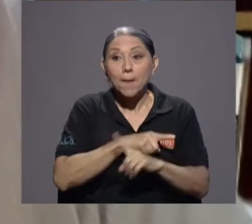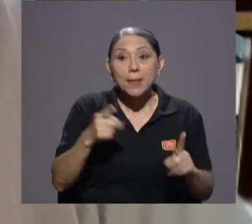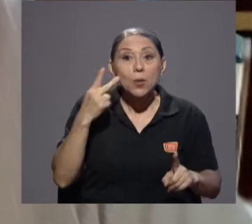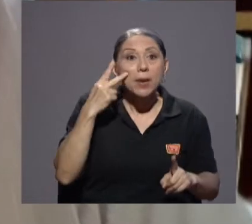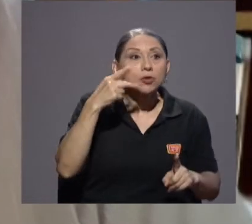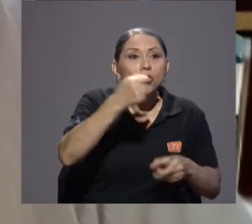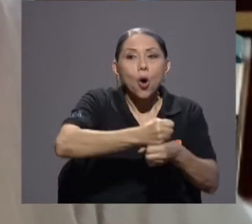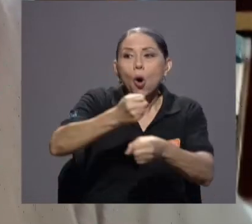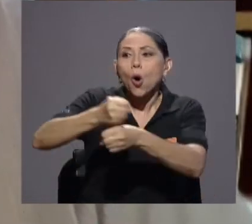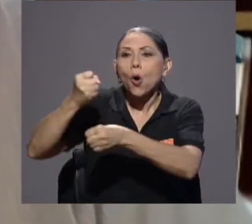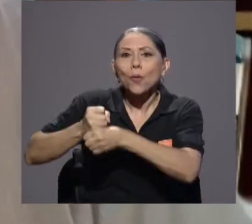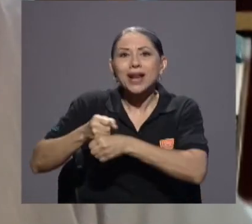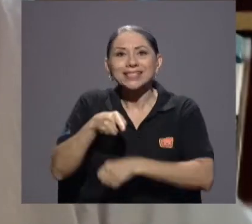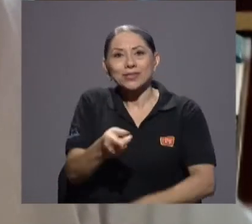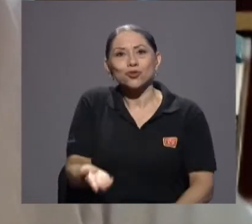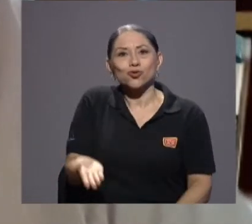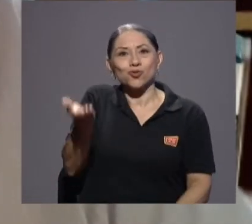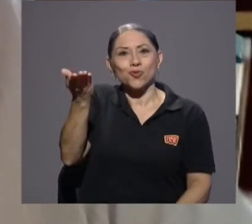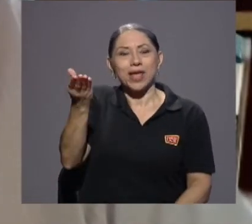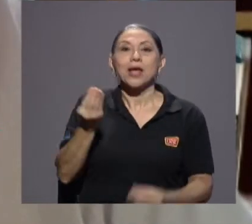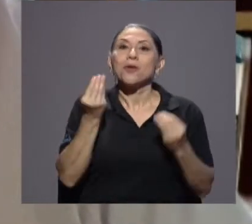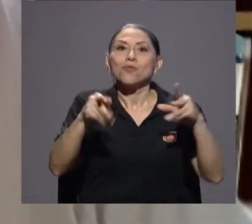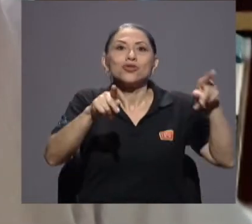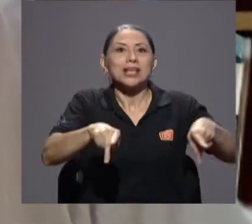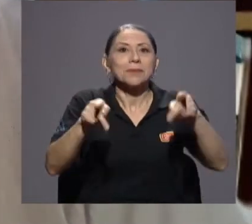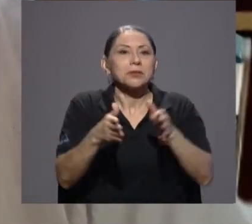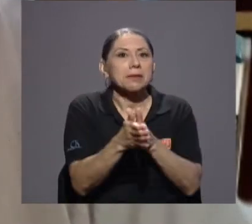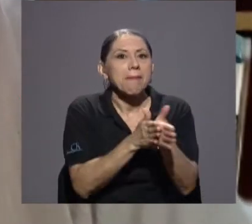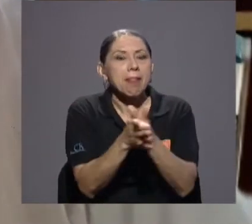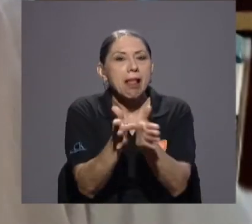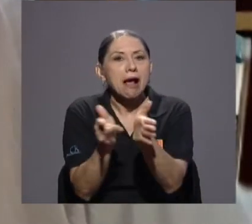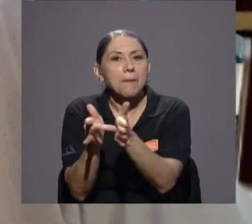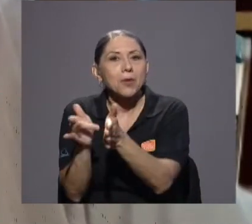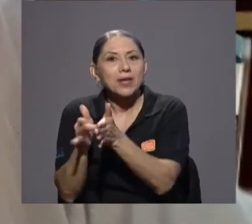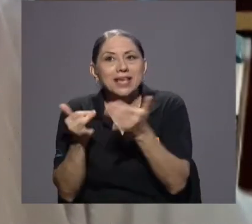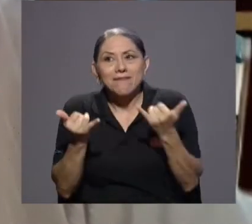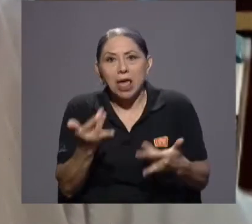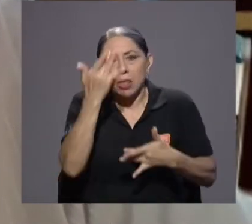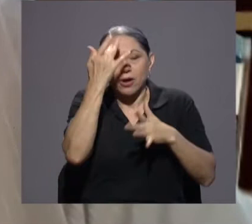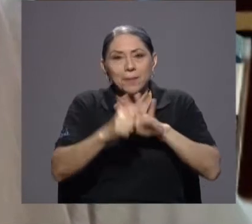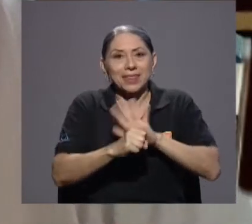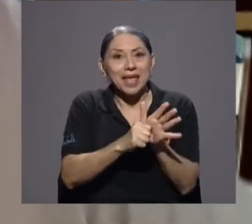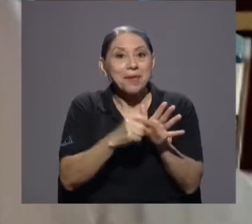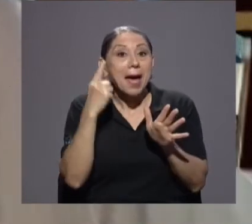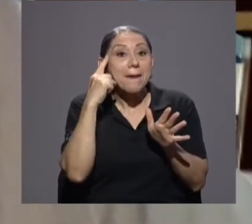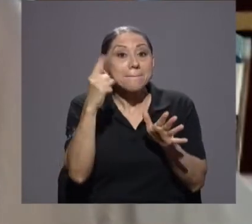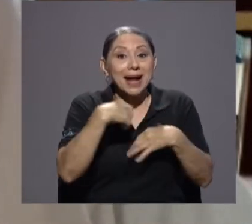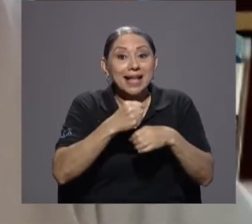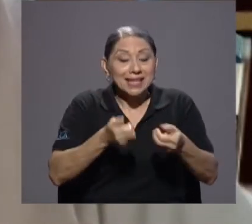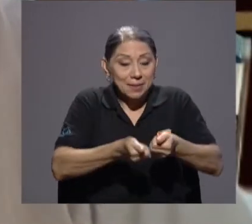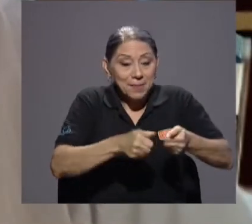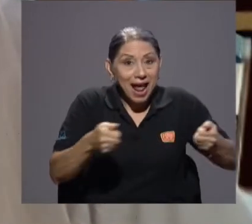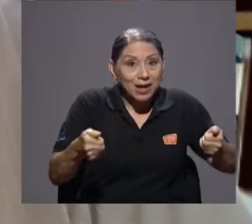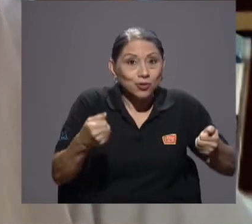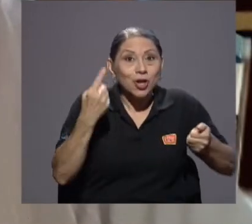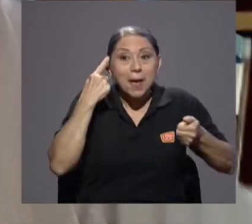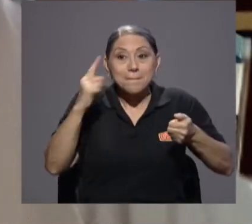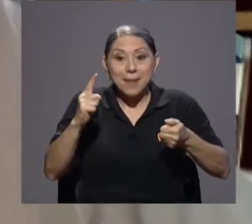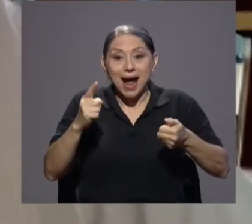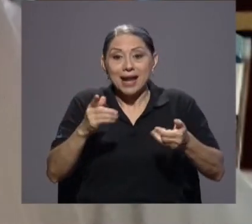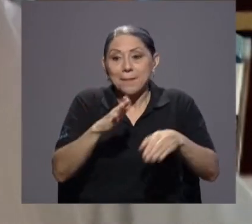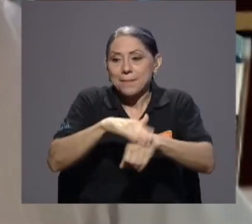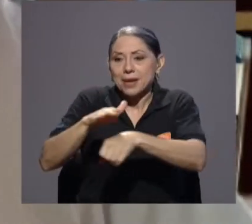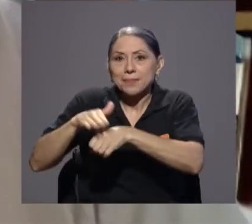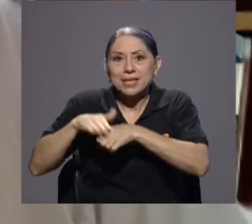muchos clientes que han aprovechado este tiempo de la pandemia para hacer el trámite de planos y sacar los permisos de construcción, pero no han iniciado la obra.